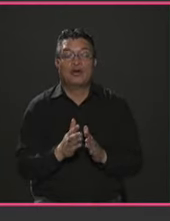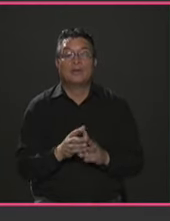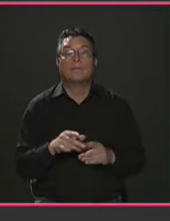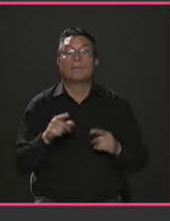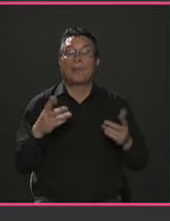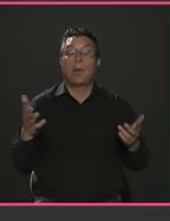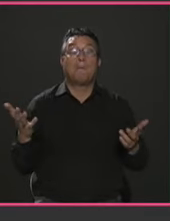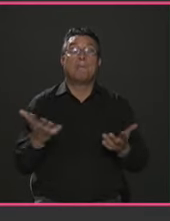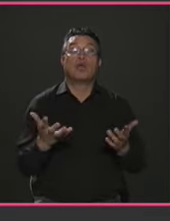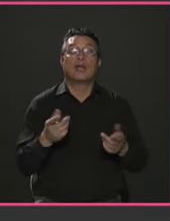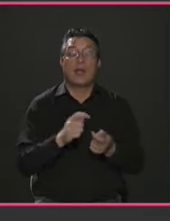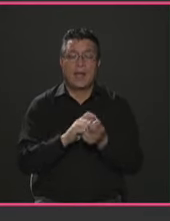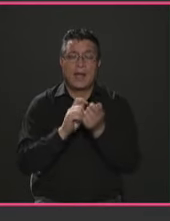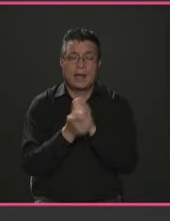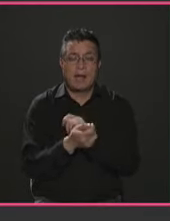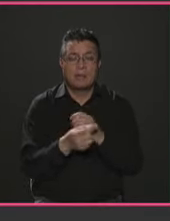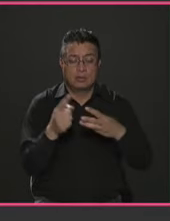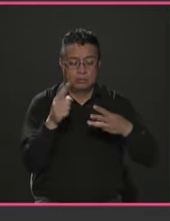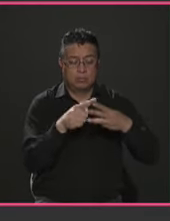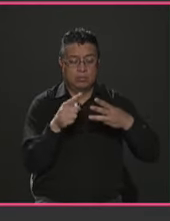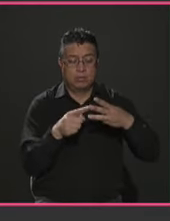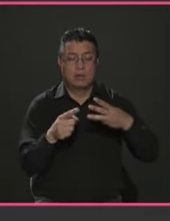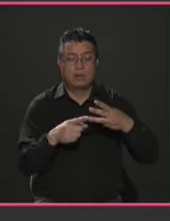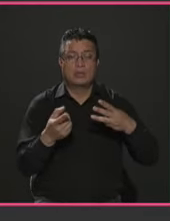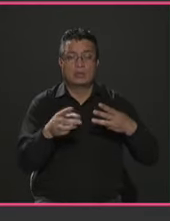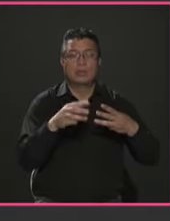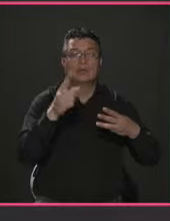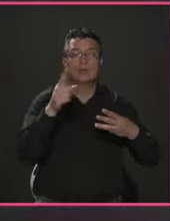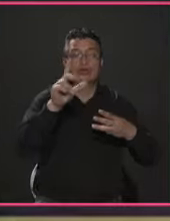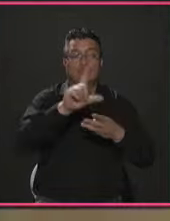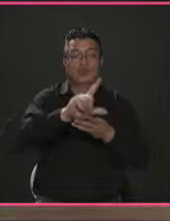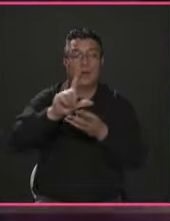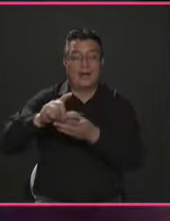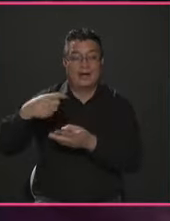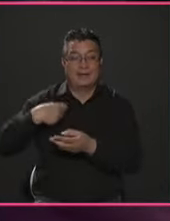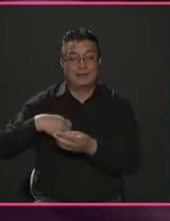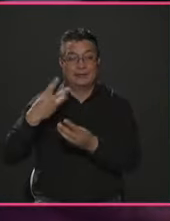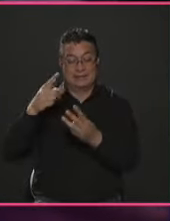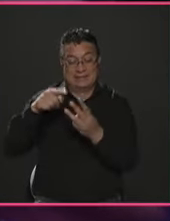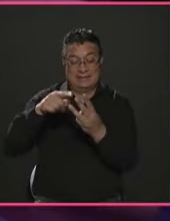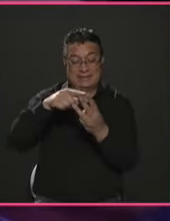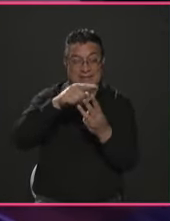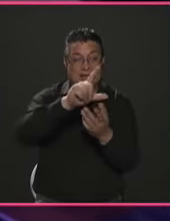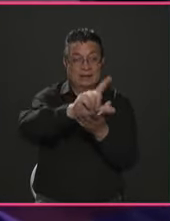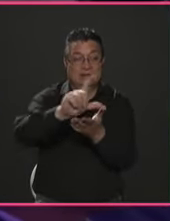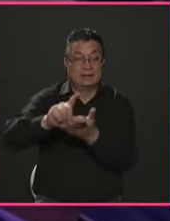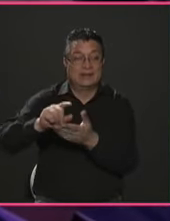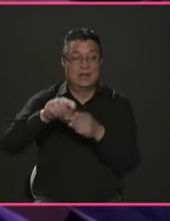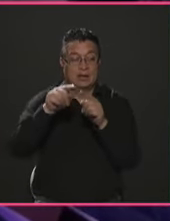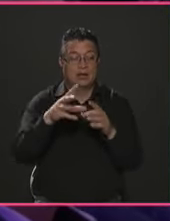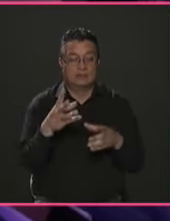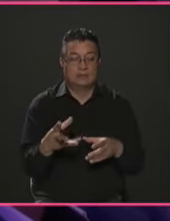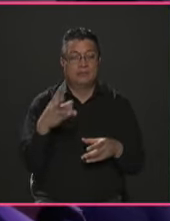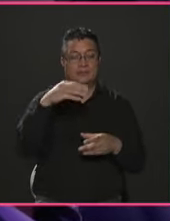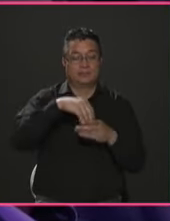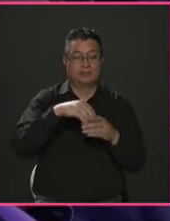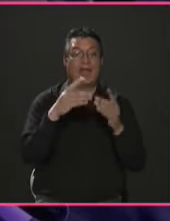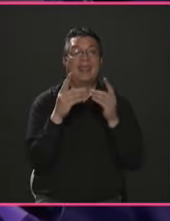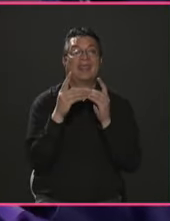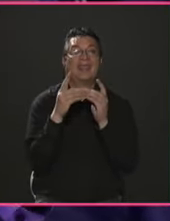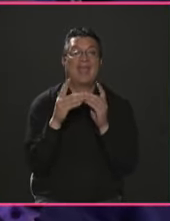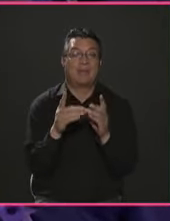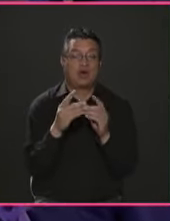entender Por qué cambiaron estos tres estados claves Michigan Wisconsin y Pensilvania que eran parte de la parte